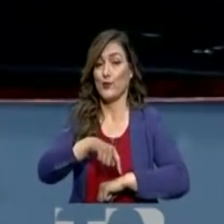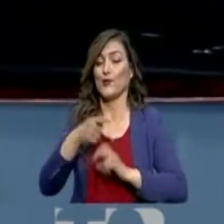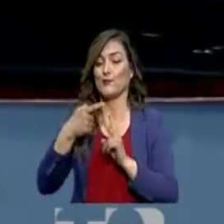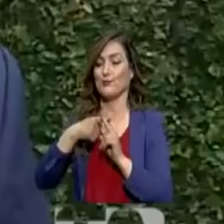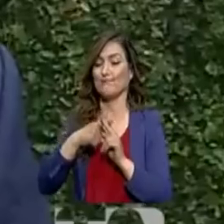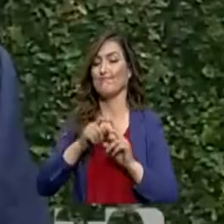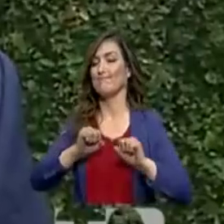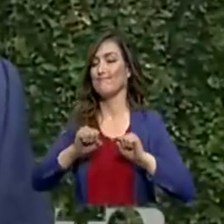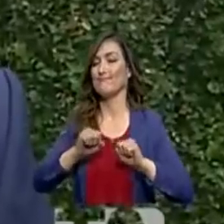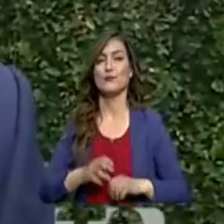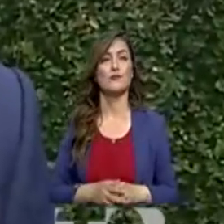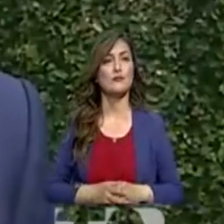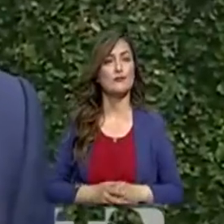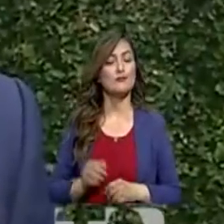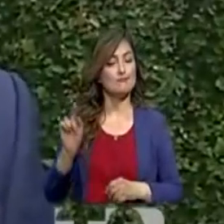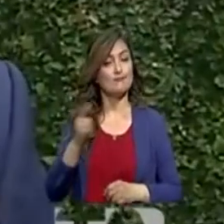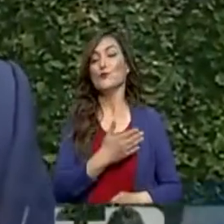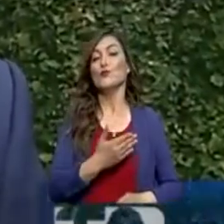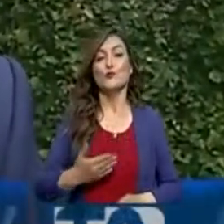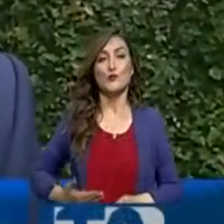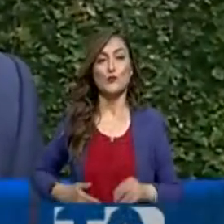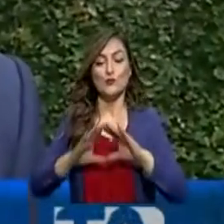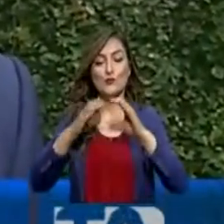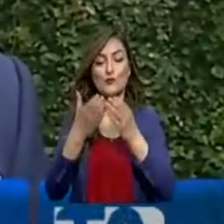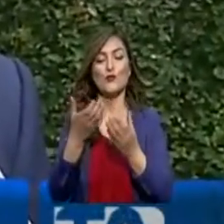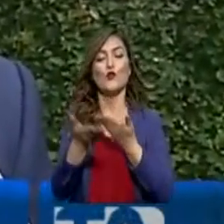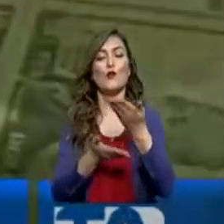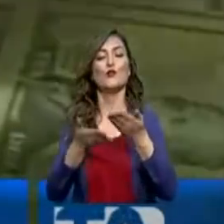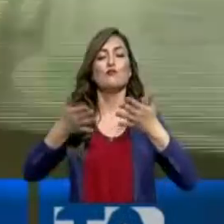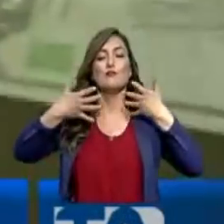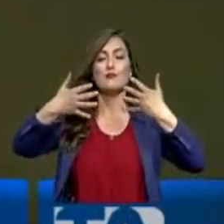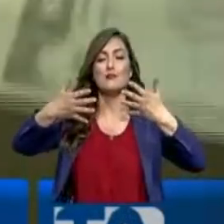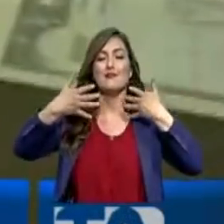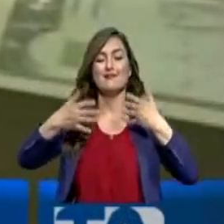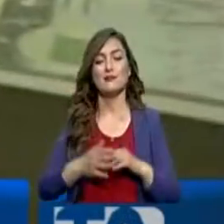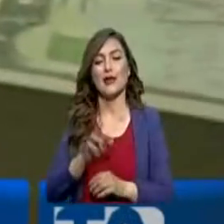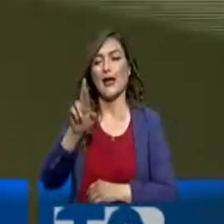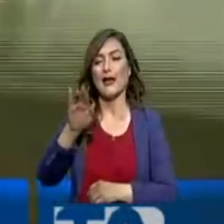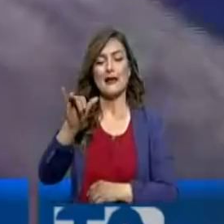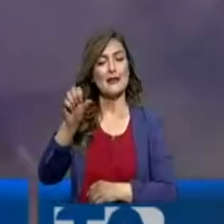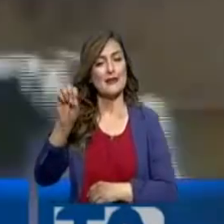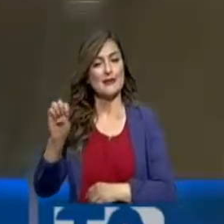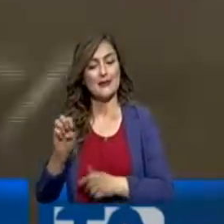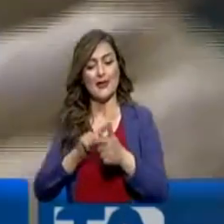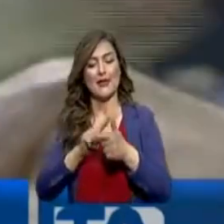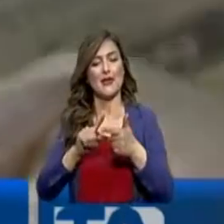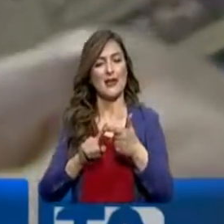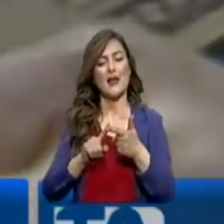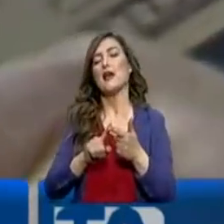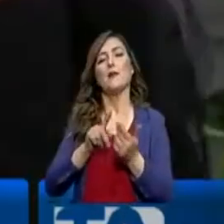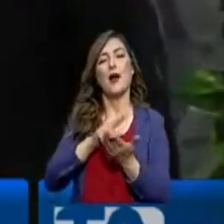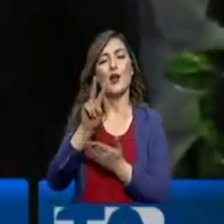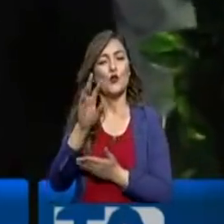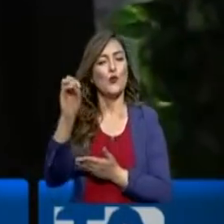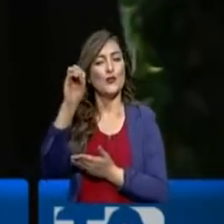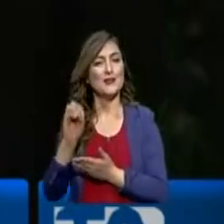comenzado a hacer. Para Miguel Ángel González, presidente de la Cámara de Comercio de Guayaquil, la eliminación del RICE y del régimen de microempresarios era